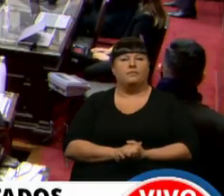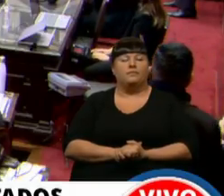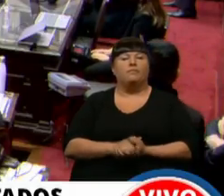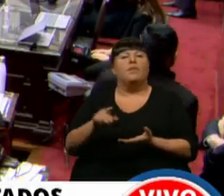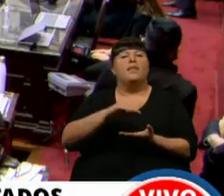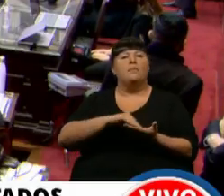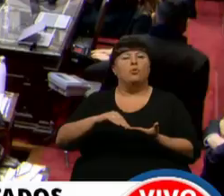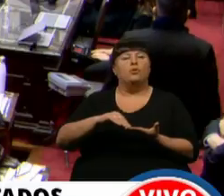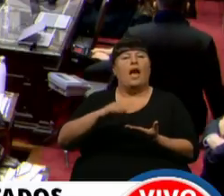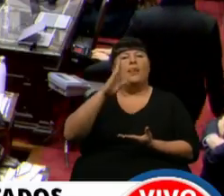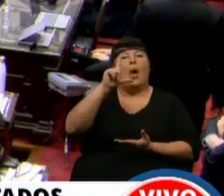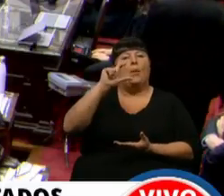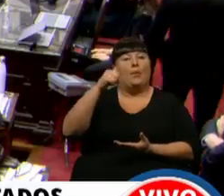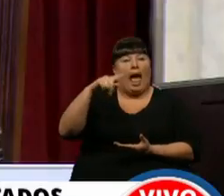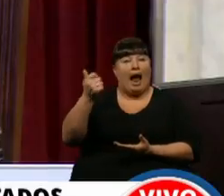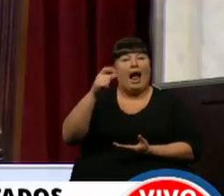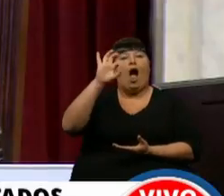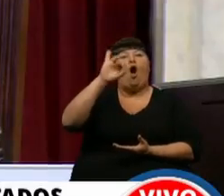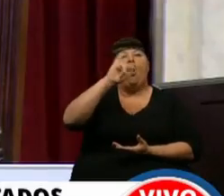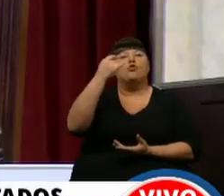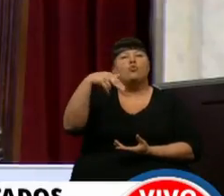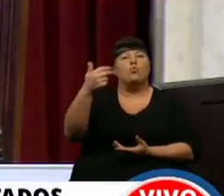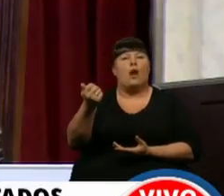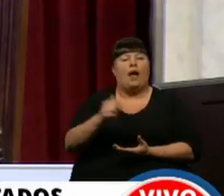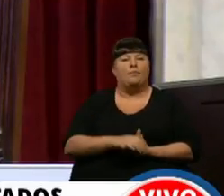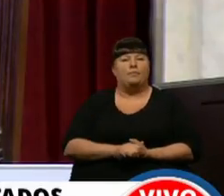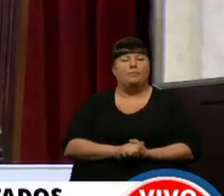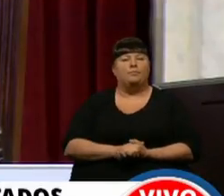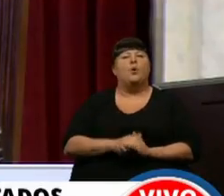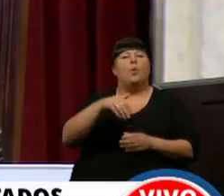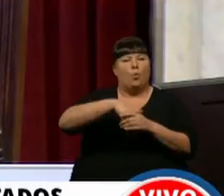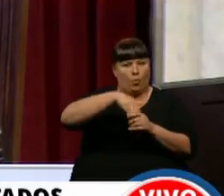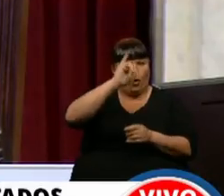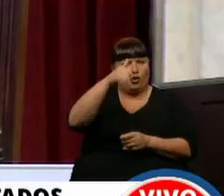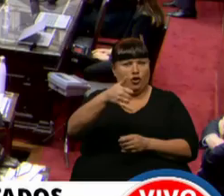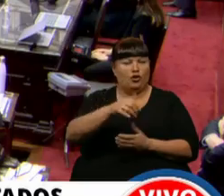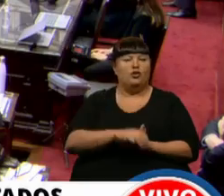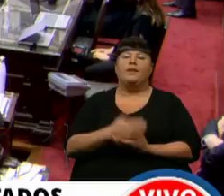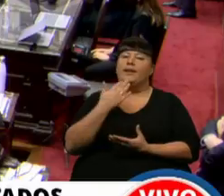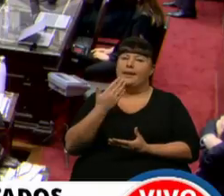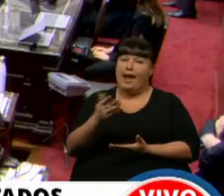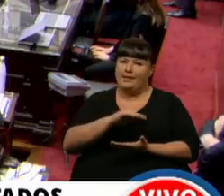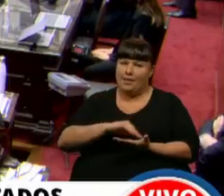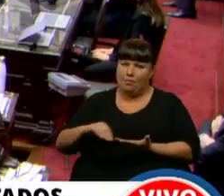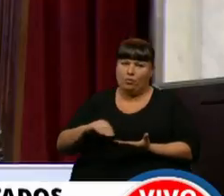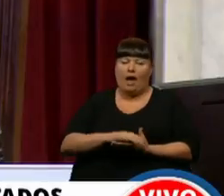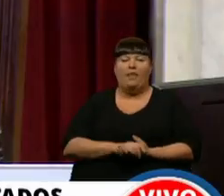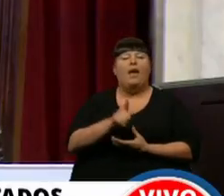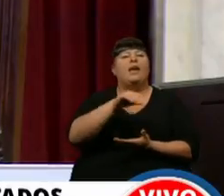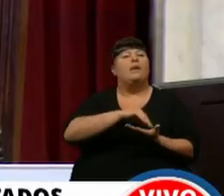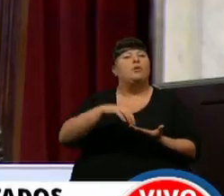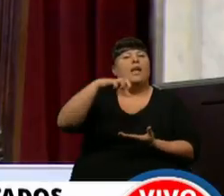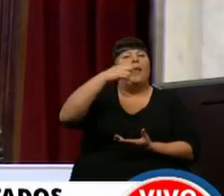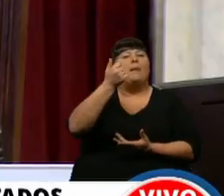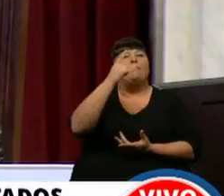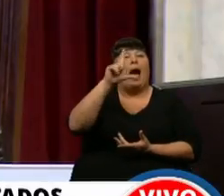diputada blanca inés osuna afirmativo presidentes gracias diputados una diputada